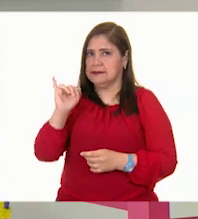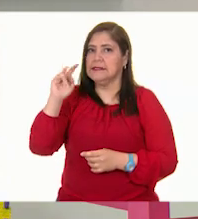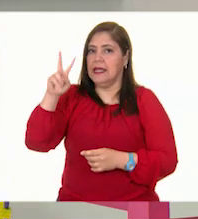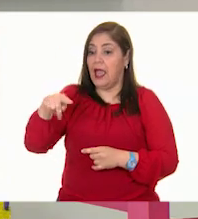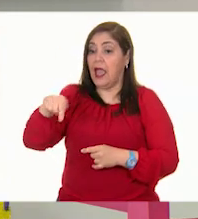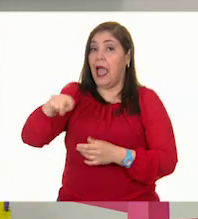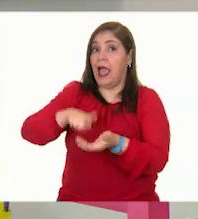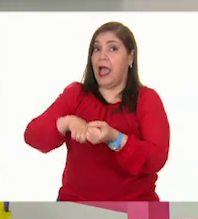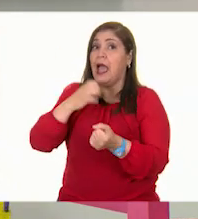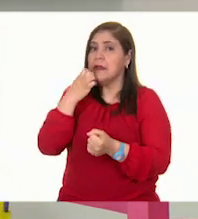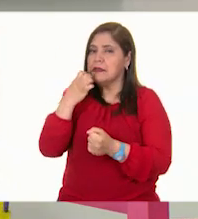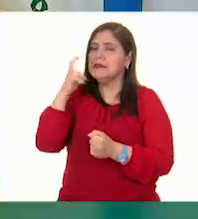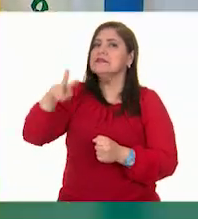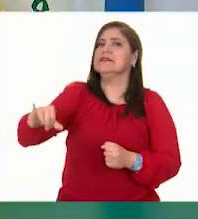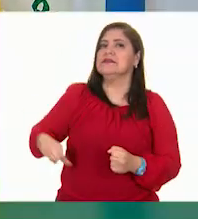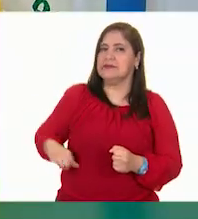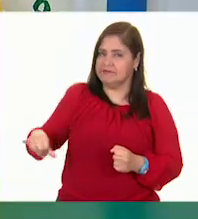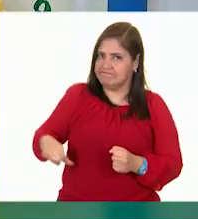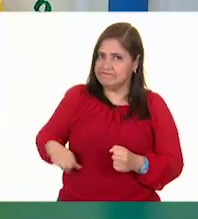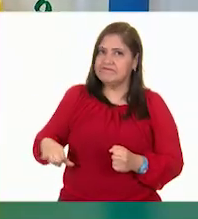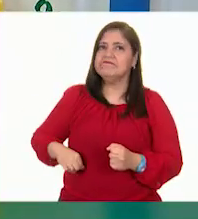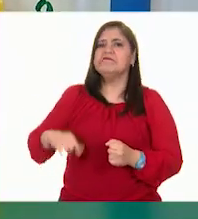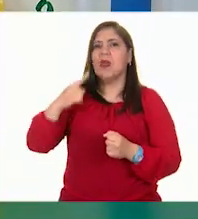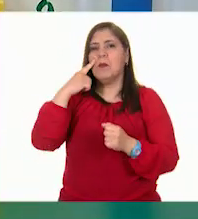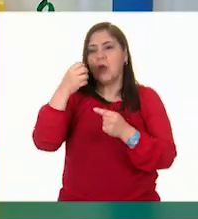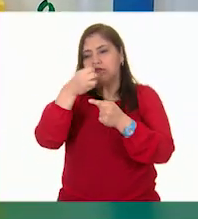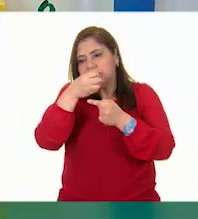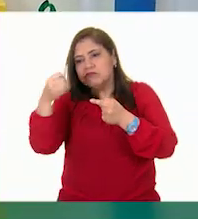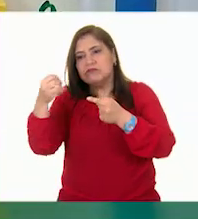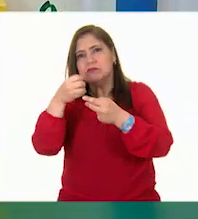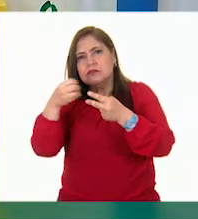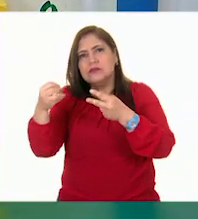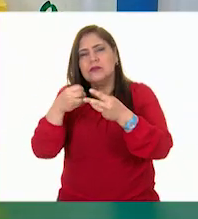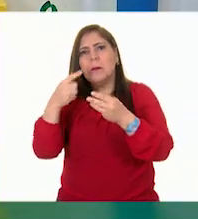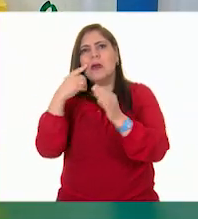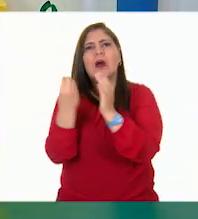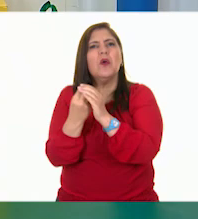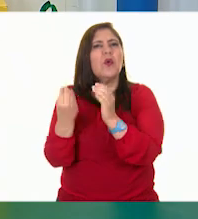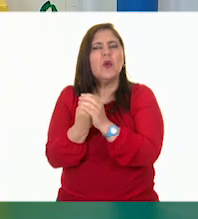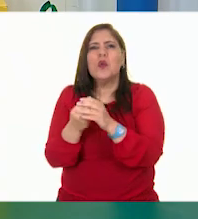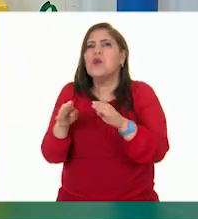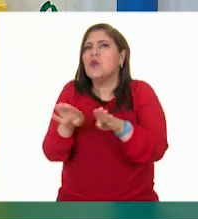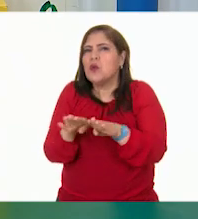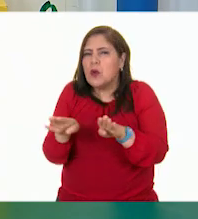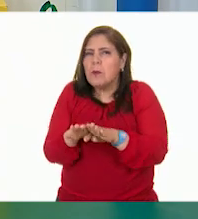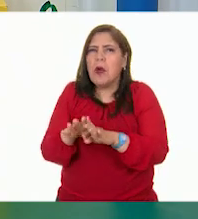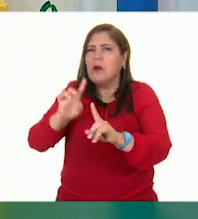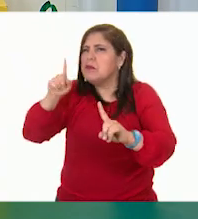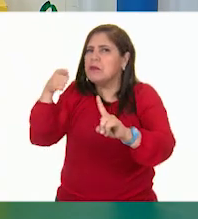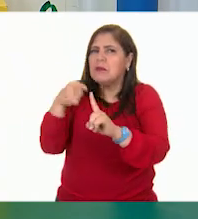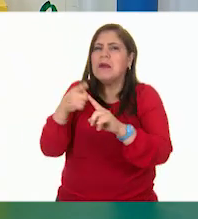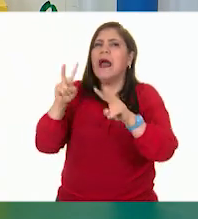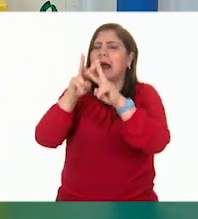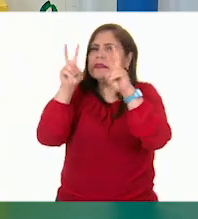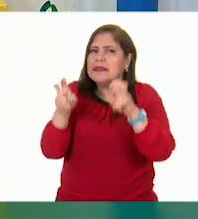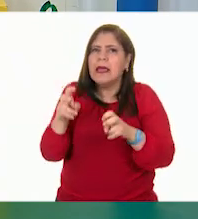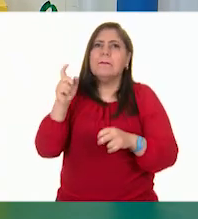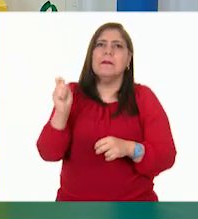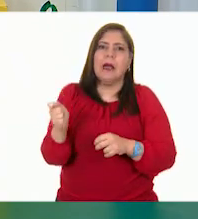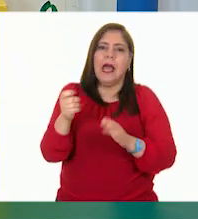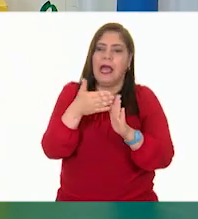sumamente interesante. Además, cómo organizan sus clases, ¿verdad? Que se basa en